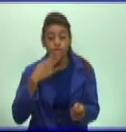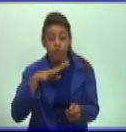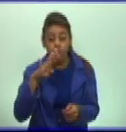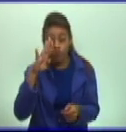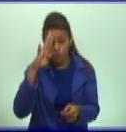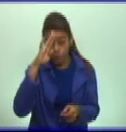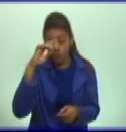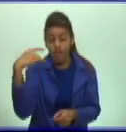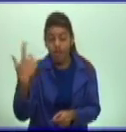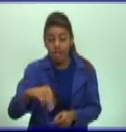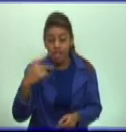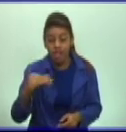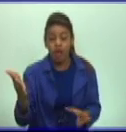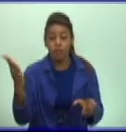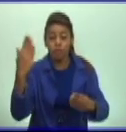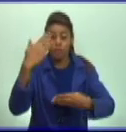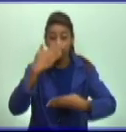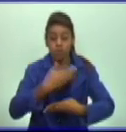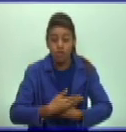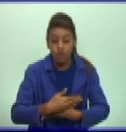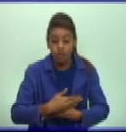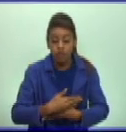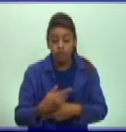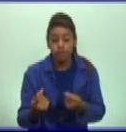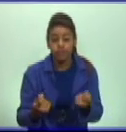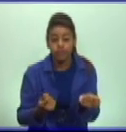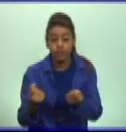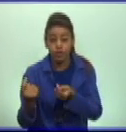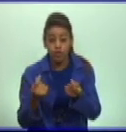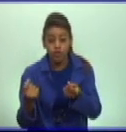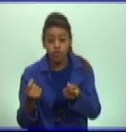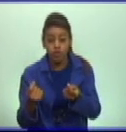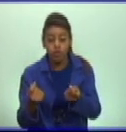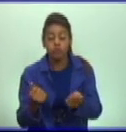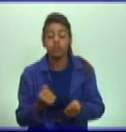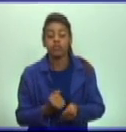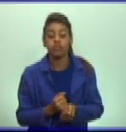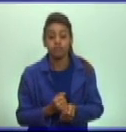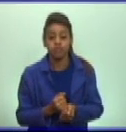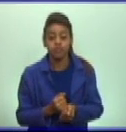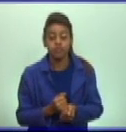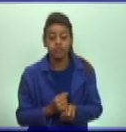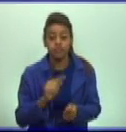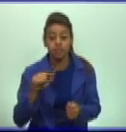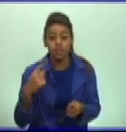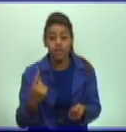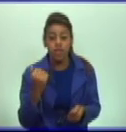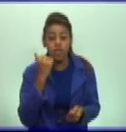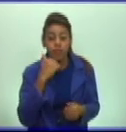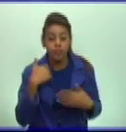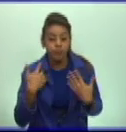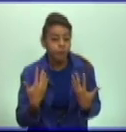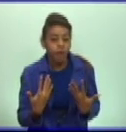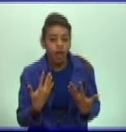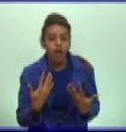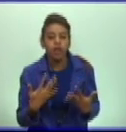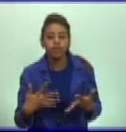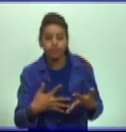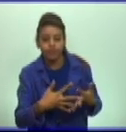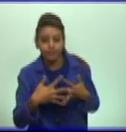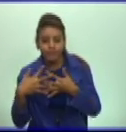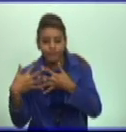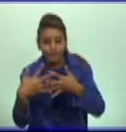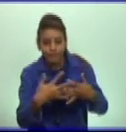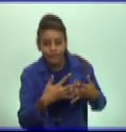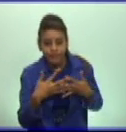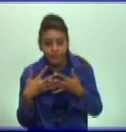al recrudecimiento del bloqueo económico, comercial y financiero. Y además, el gobierno norteamericano